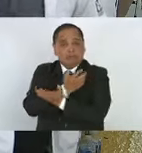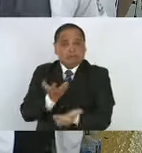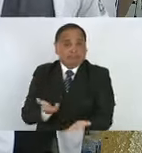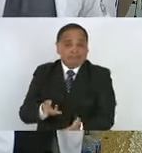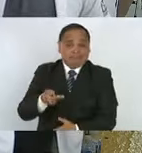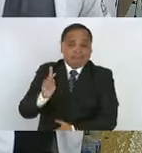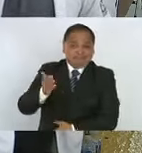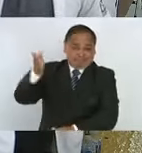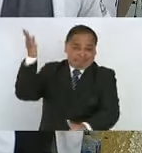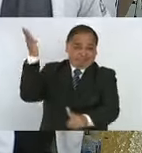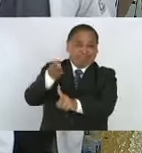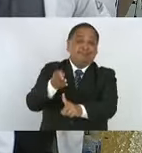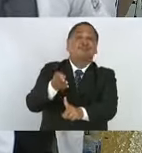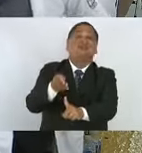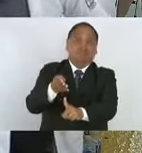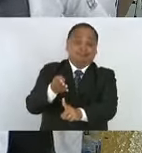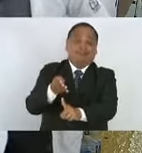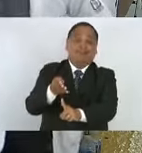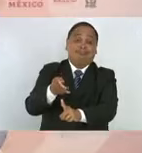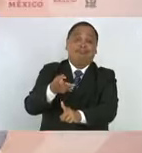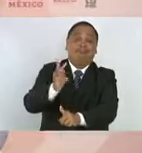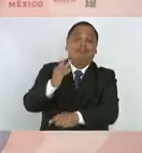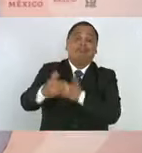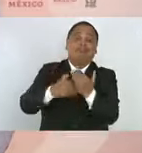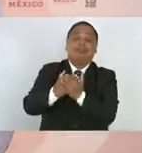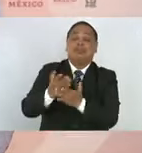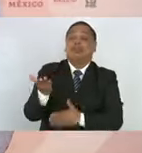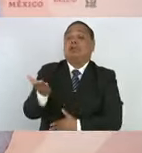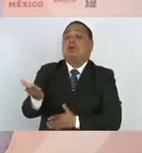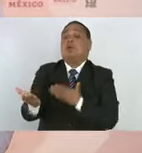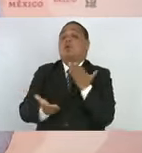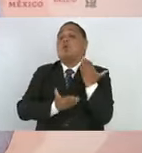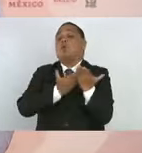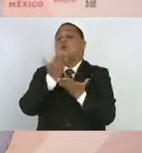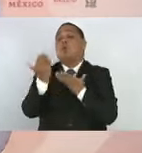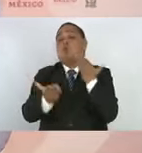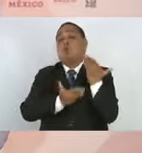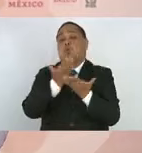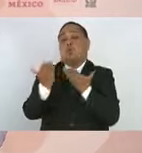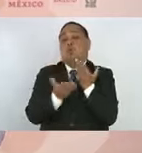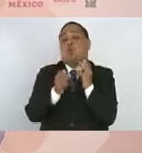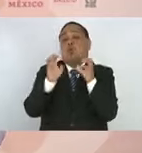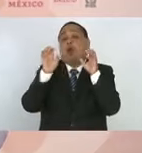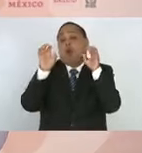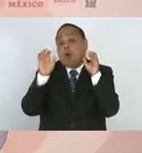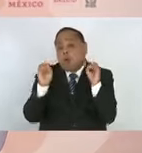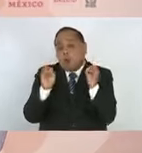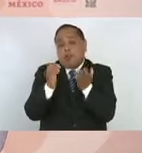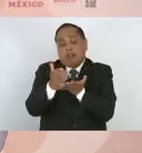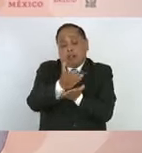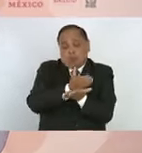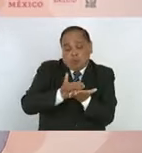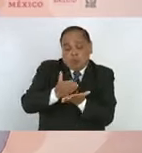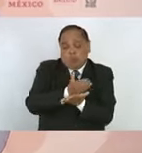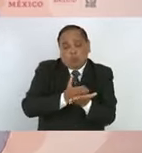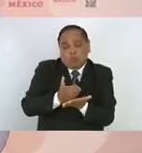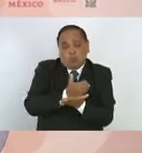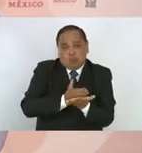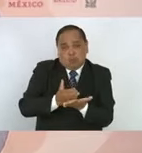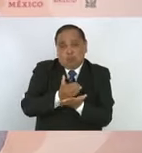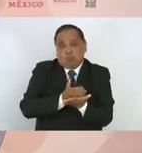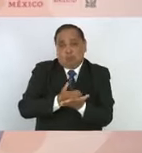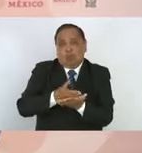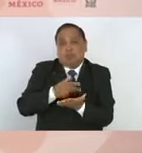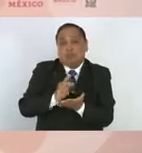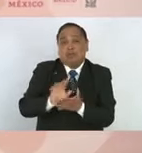con el propósito de que estudiara o se curara